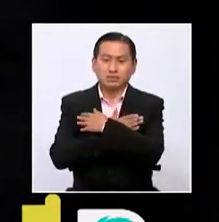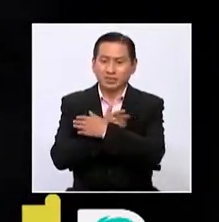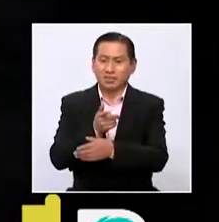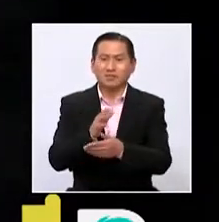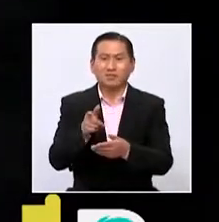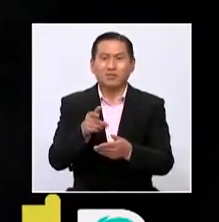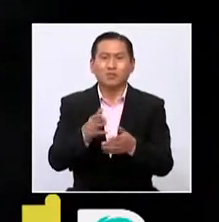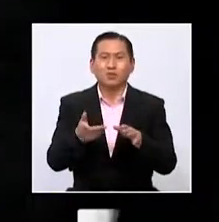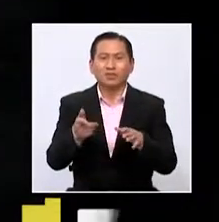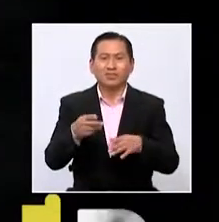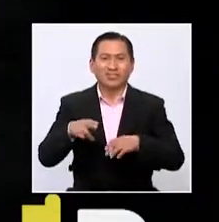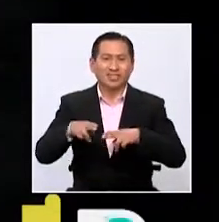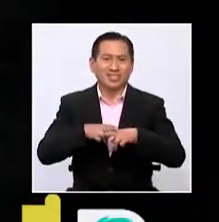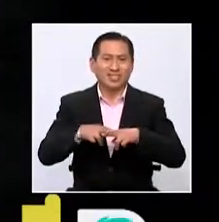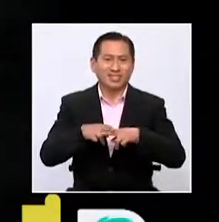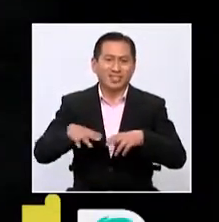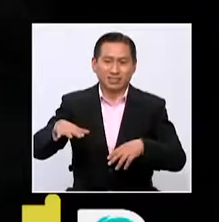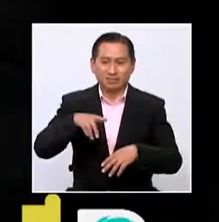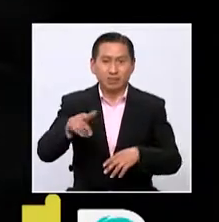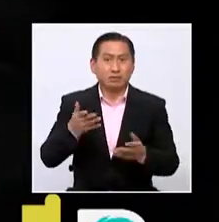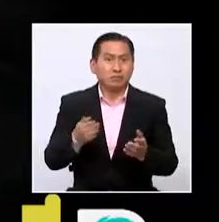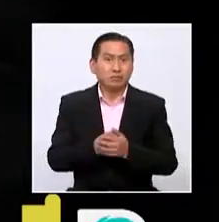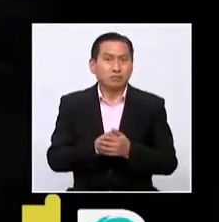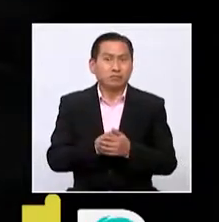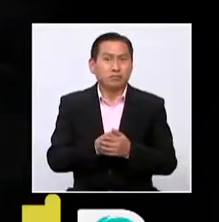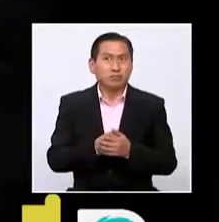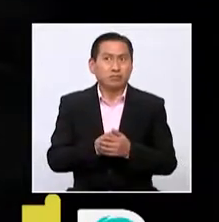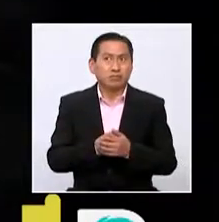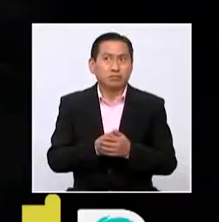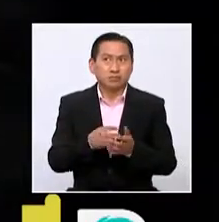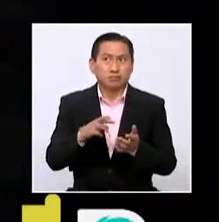trenes en Uyuni. Es decir,